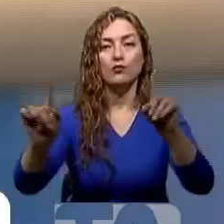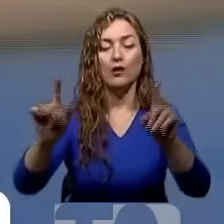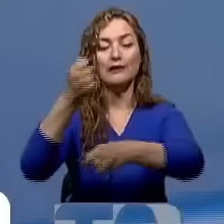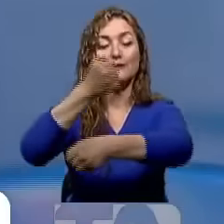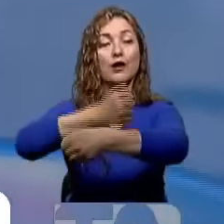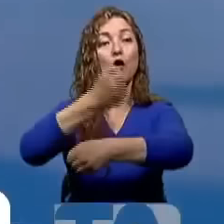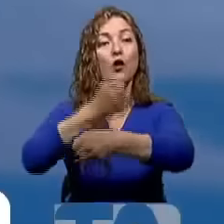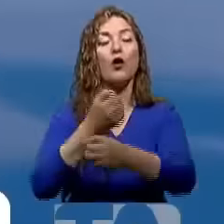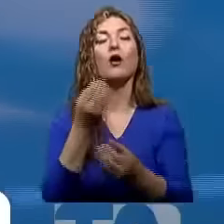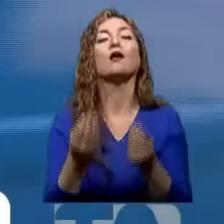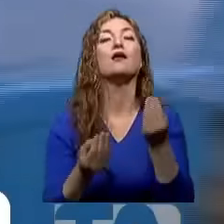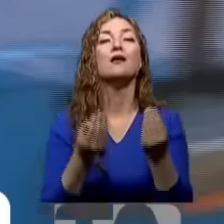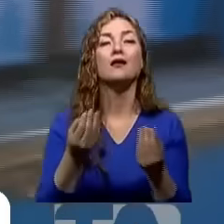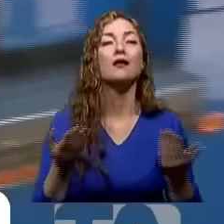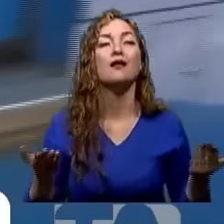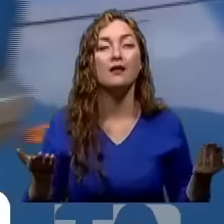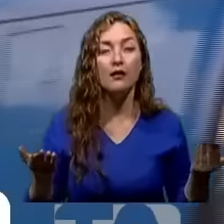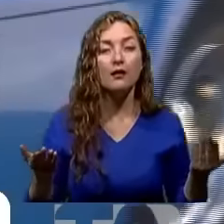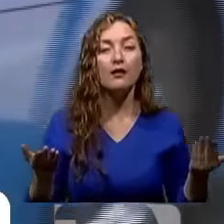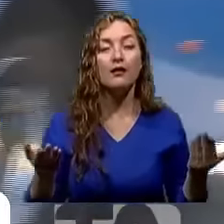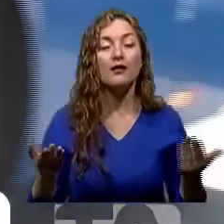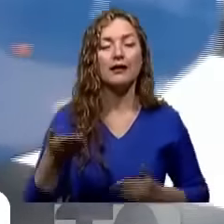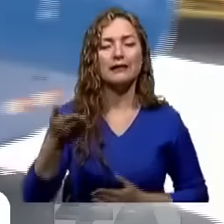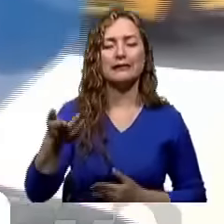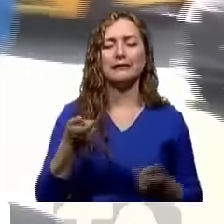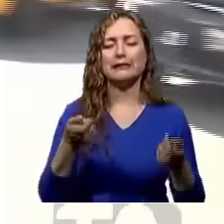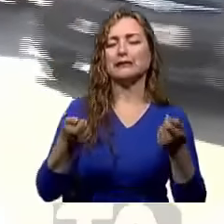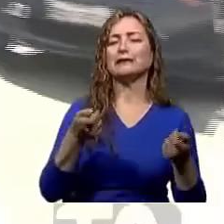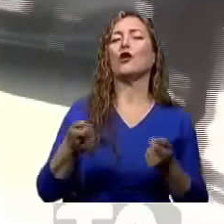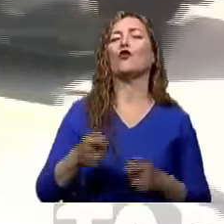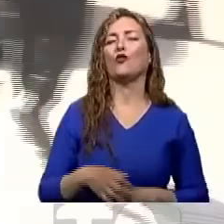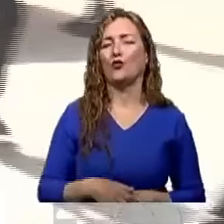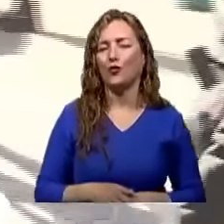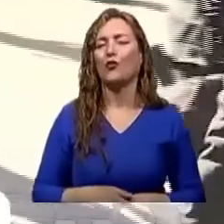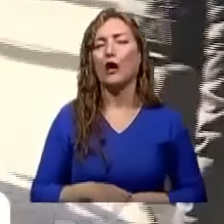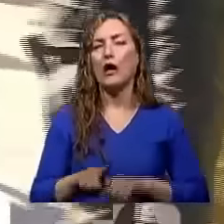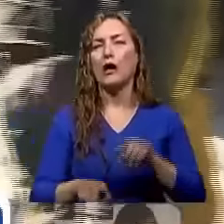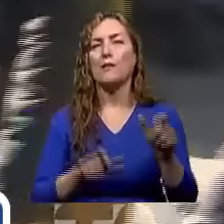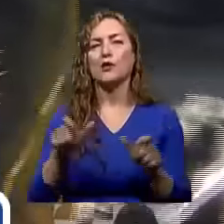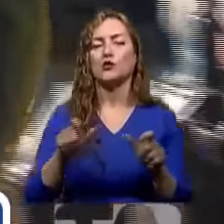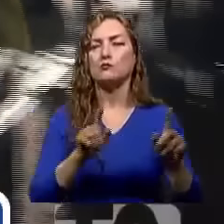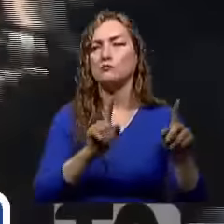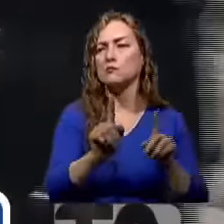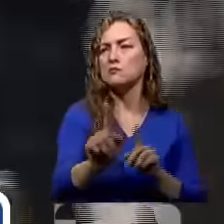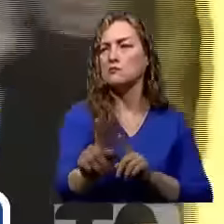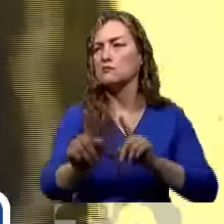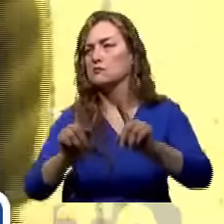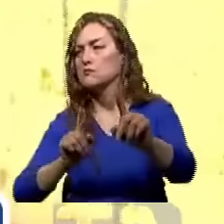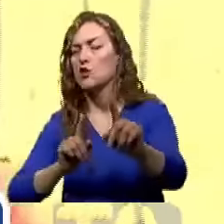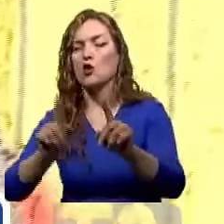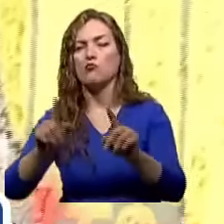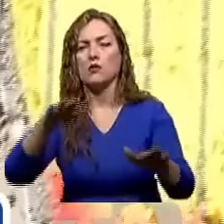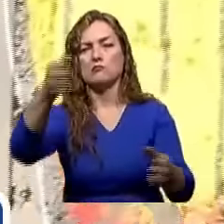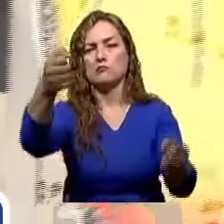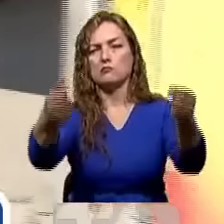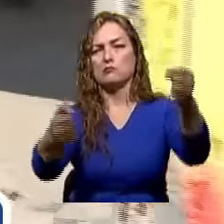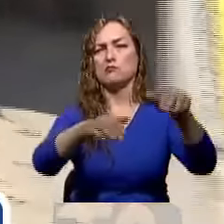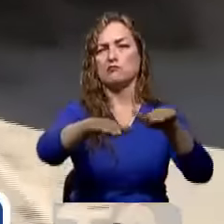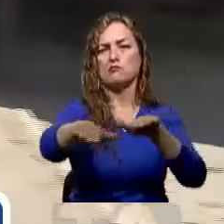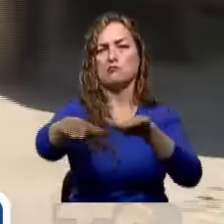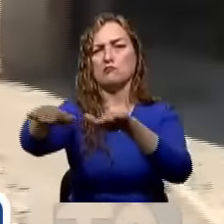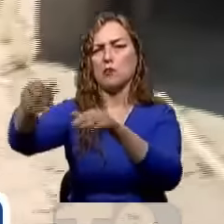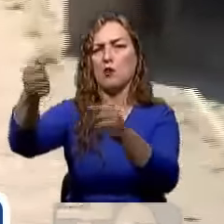Roque. Están haciendo un control exhaustivo, no solo de aquellas personas que circulan por este sector, sino también a